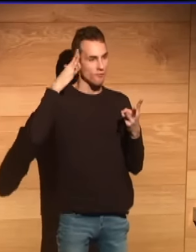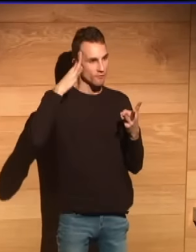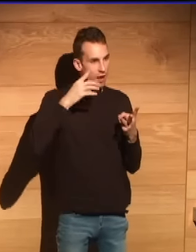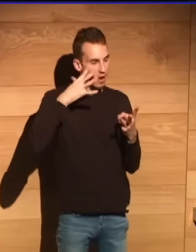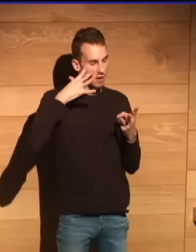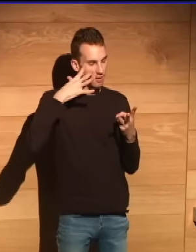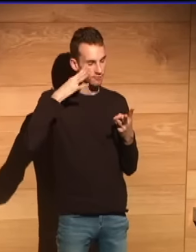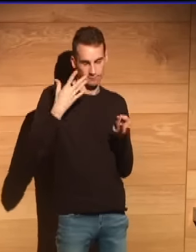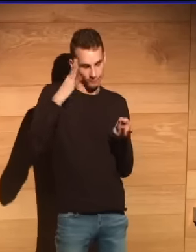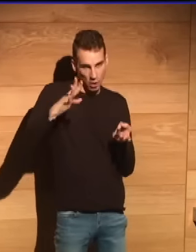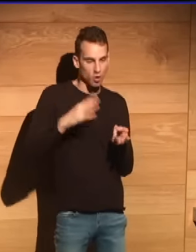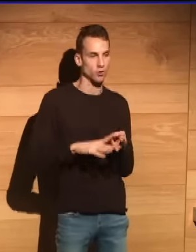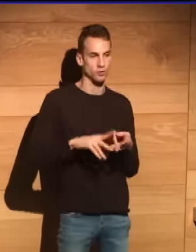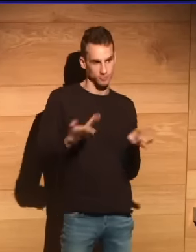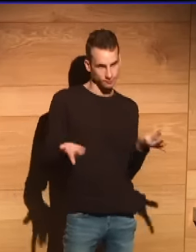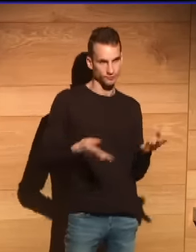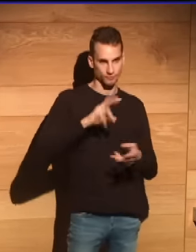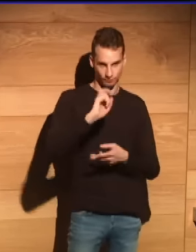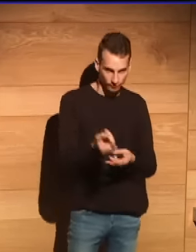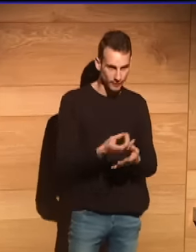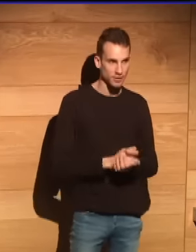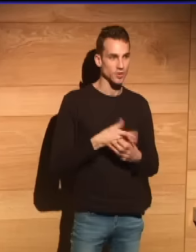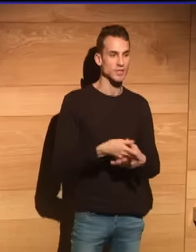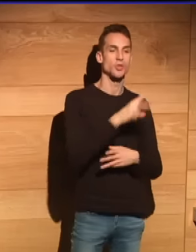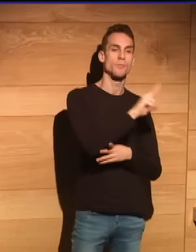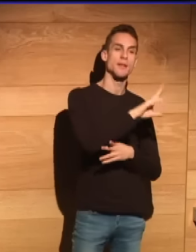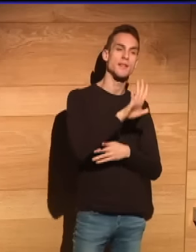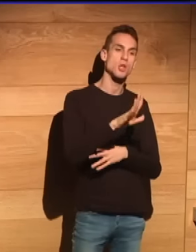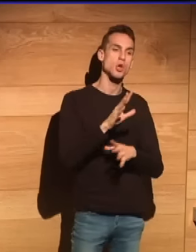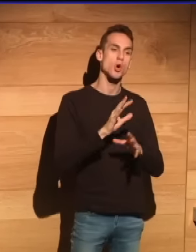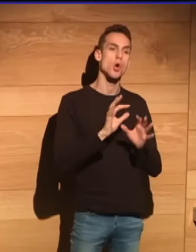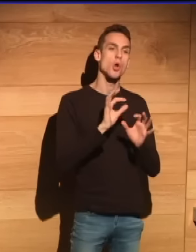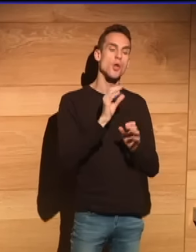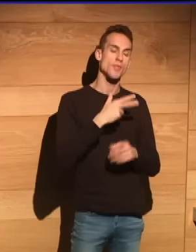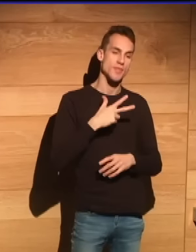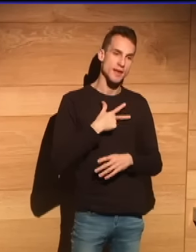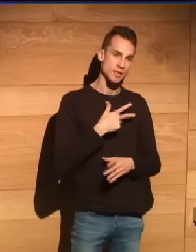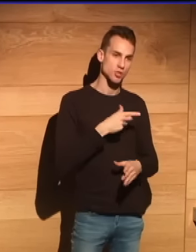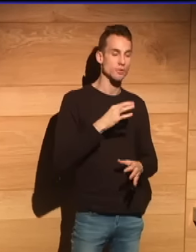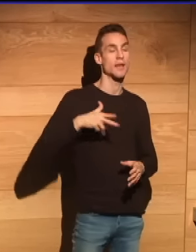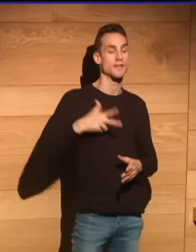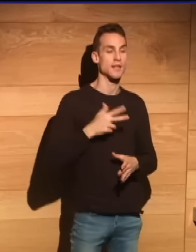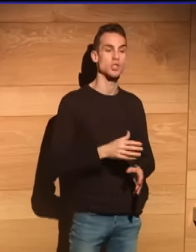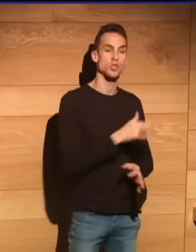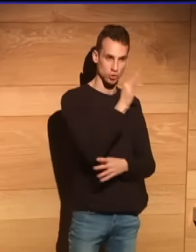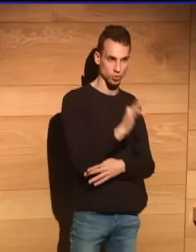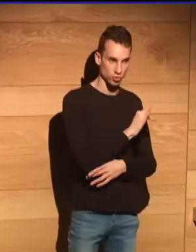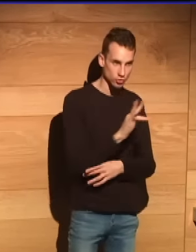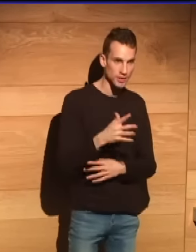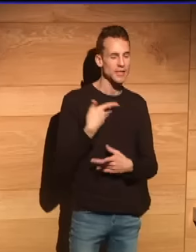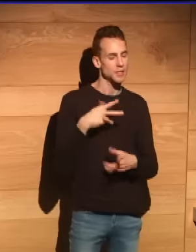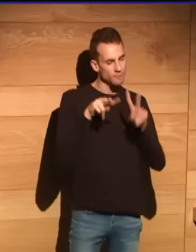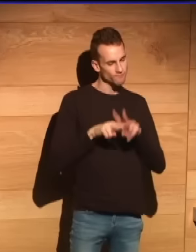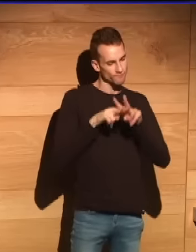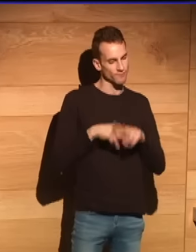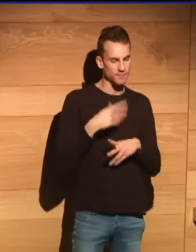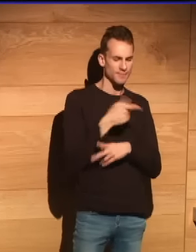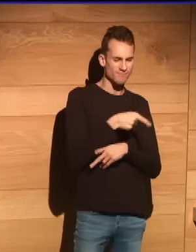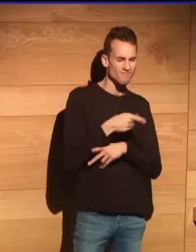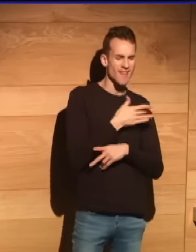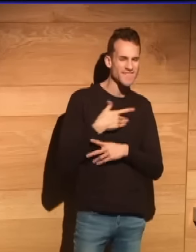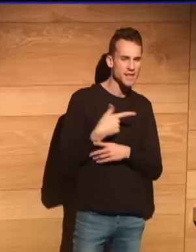salen 25 derechos, y que todos debatamos si esos son o no los derechos que como ciudadanos nos queremos otorgar en el mundo digital.